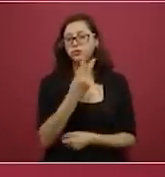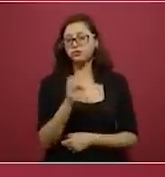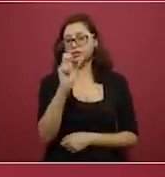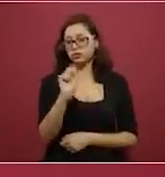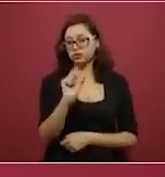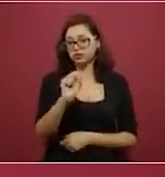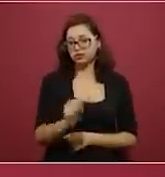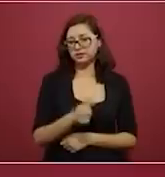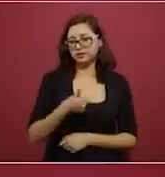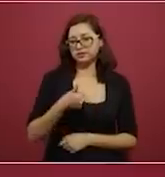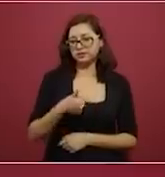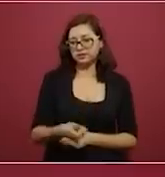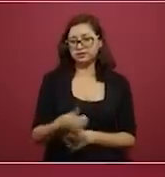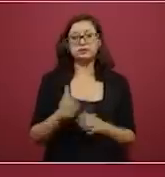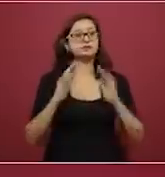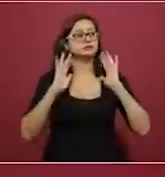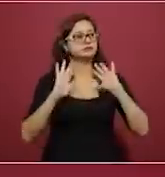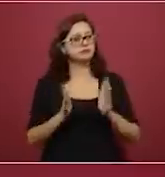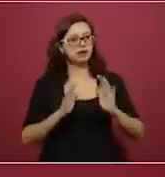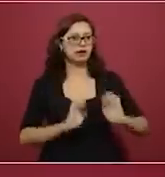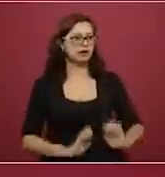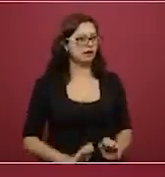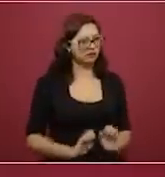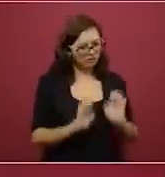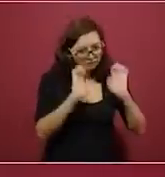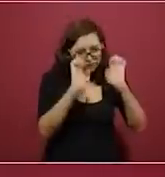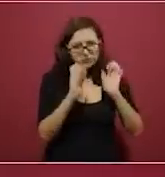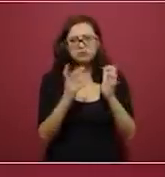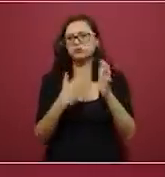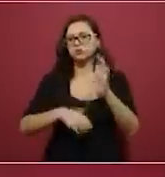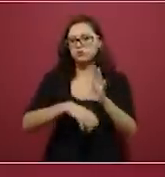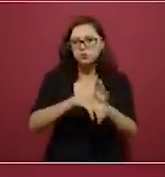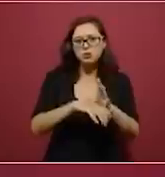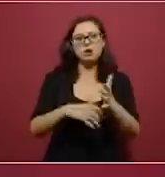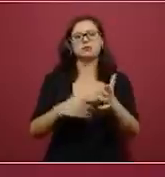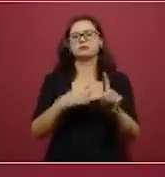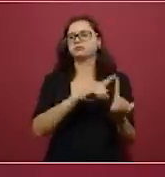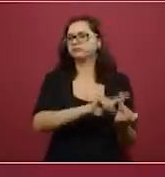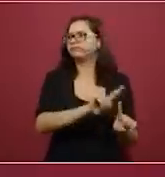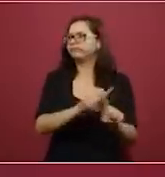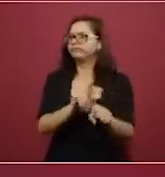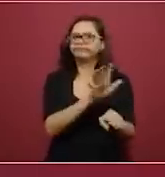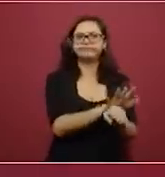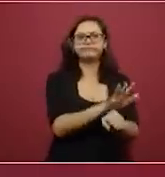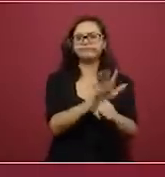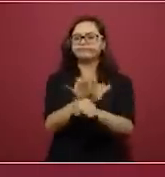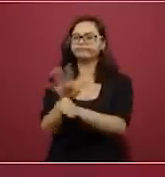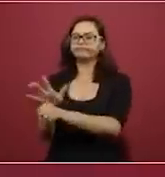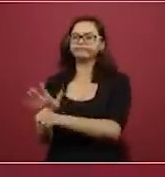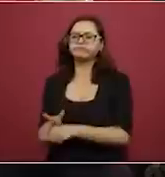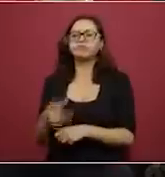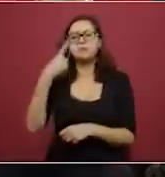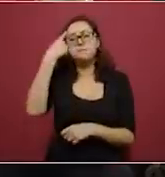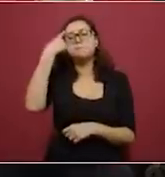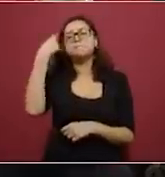con las instalaciones necesarias para garantizar la seguridad